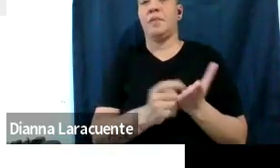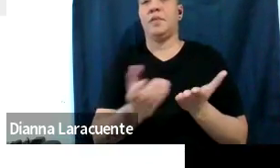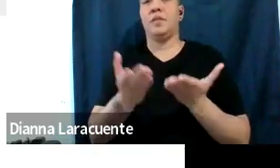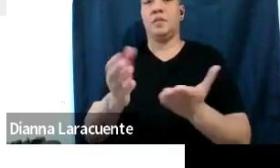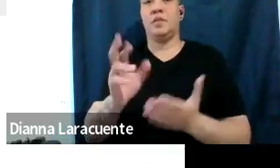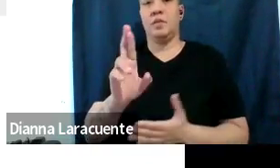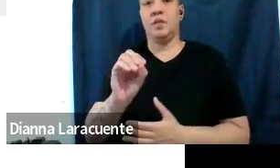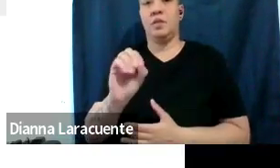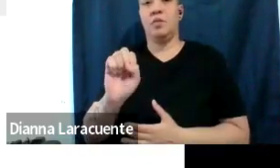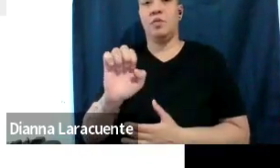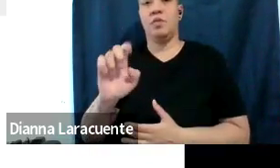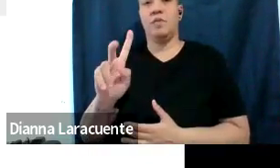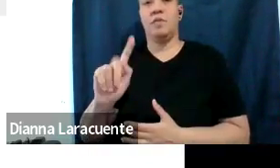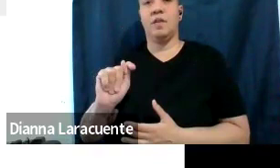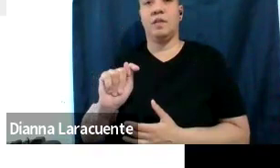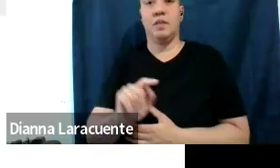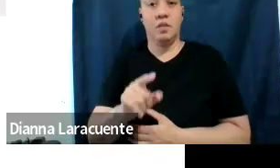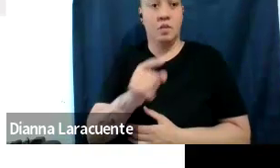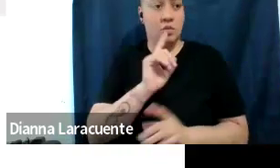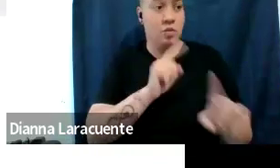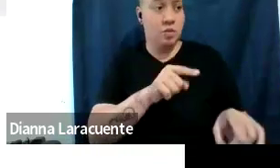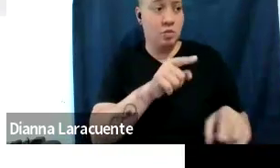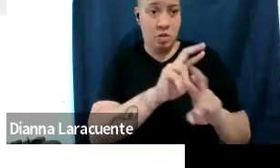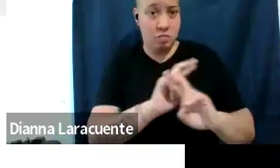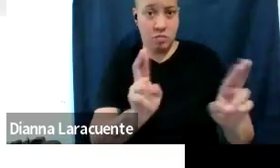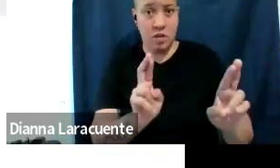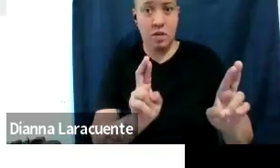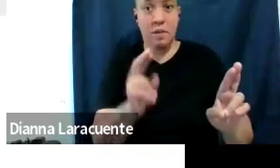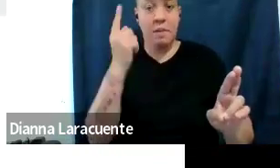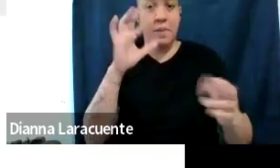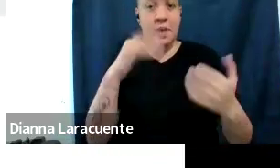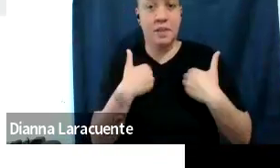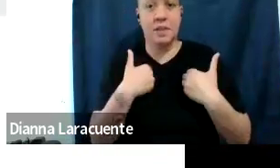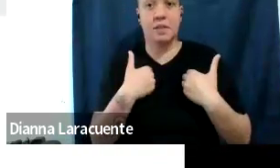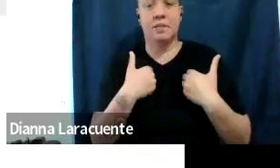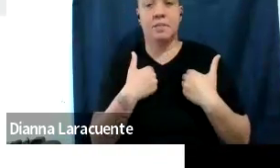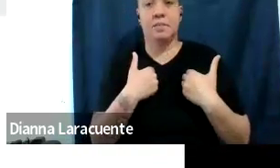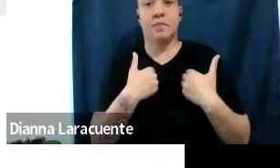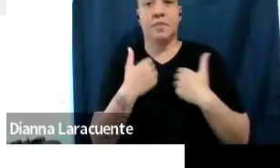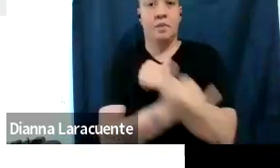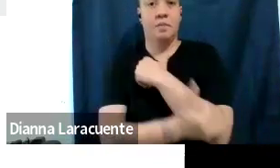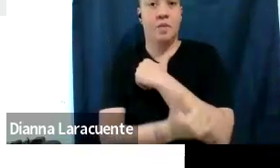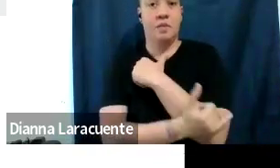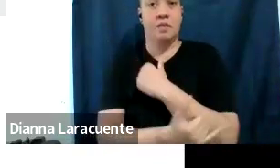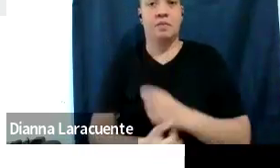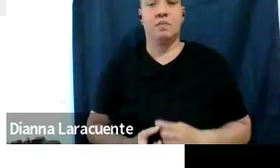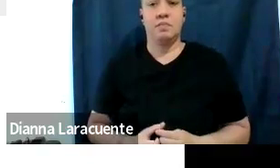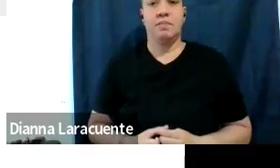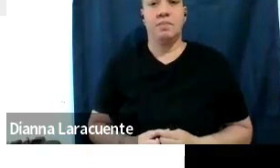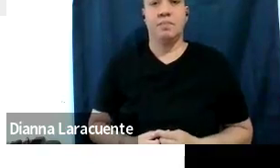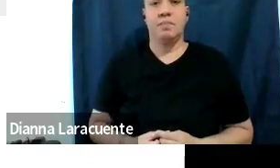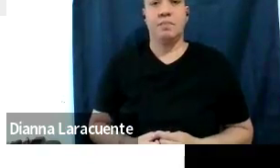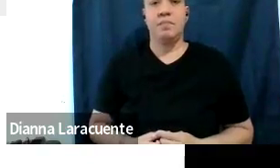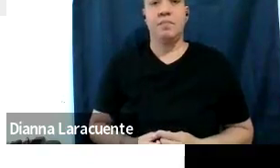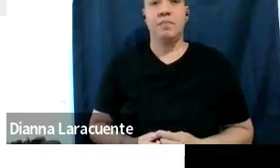Y él les contesta, ¿no serán que ustedes no están preparados para tener países? Y ahí dice,